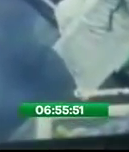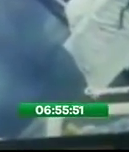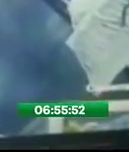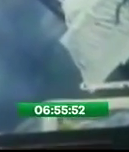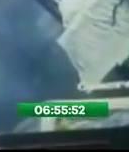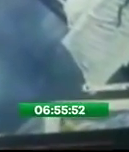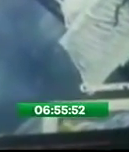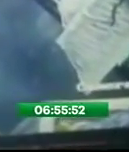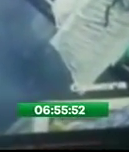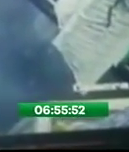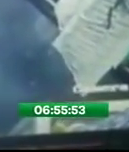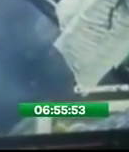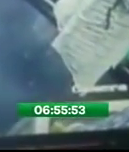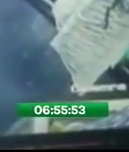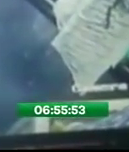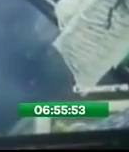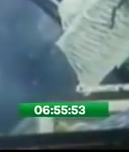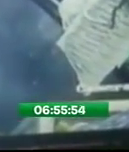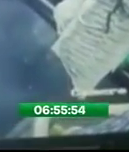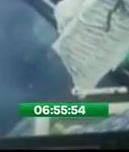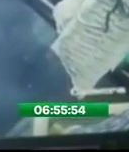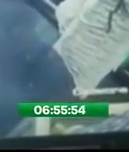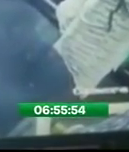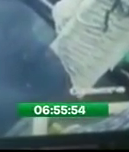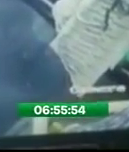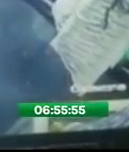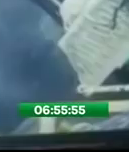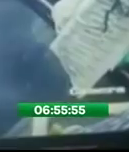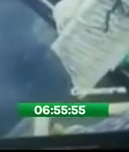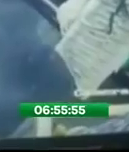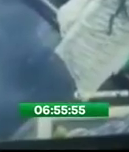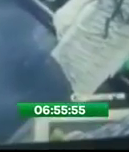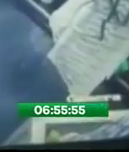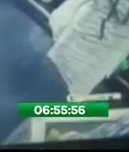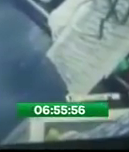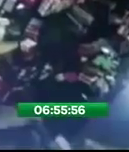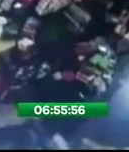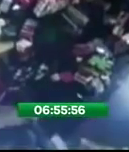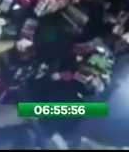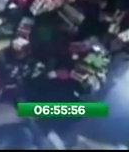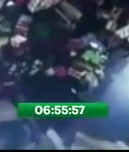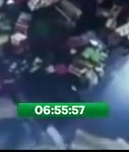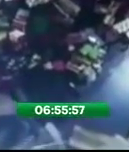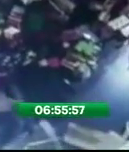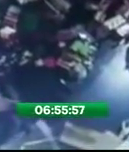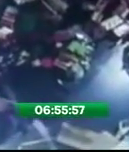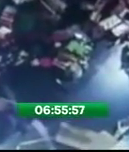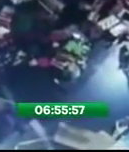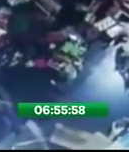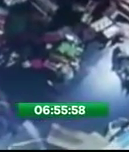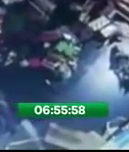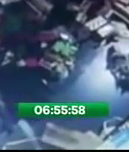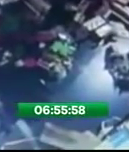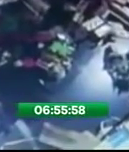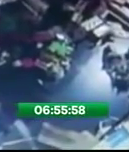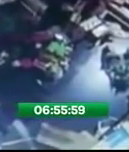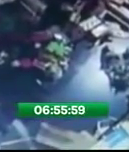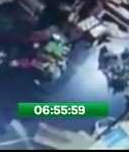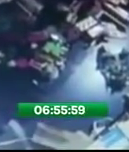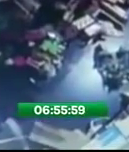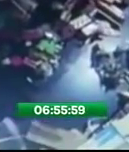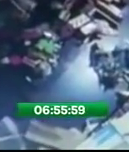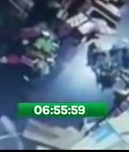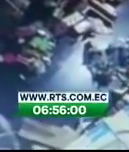hay respeto, no hay respeto. No hay nada que justifique que gente como esta traten